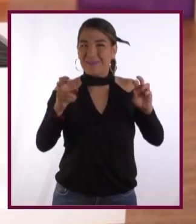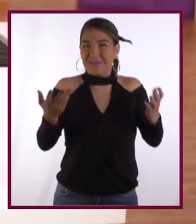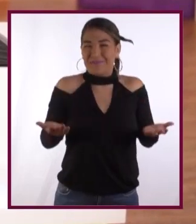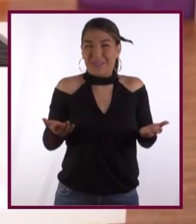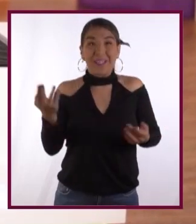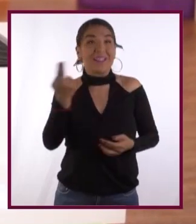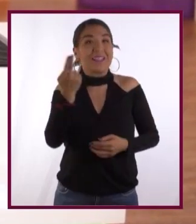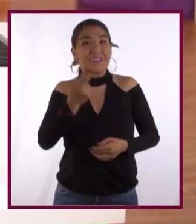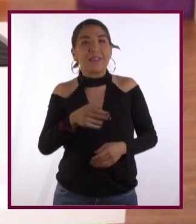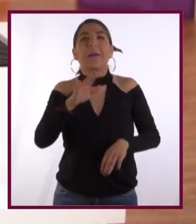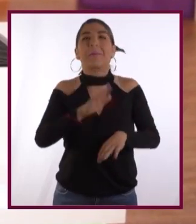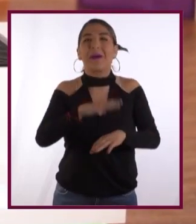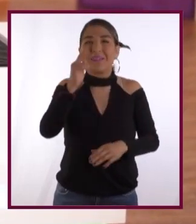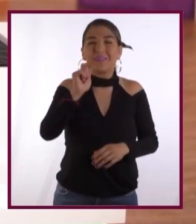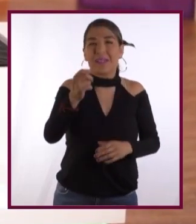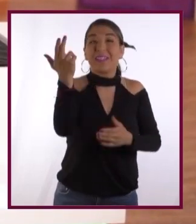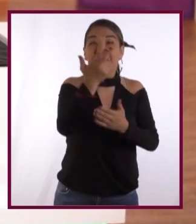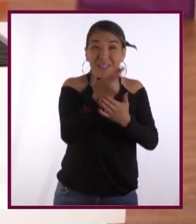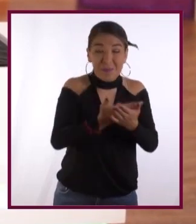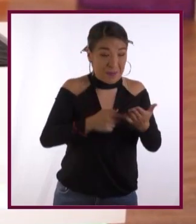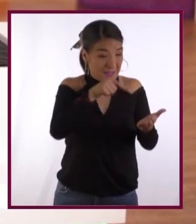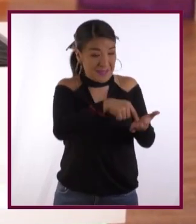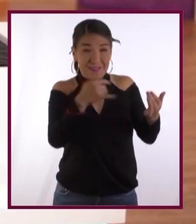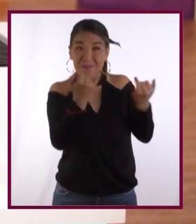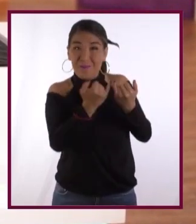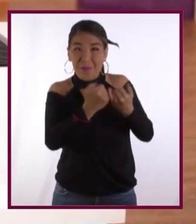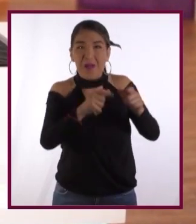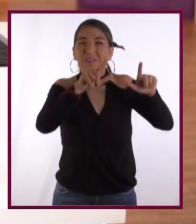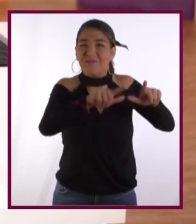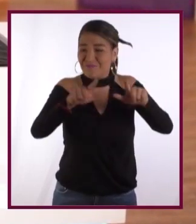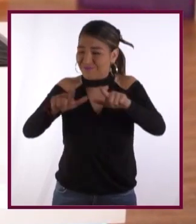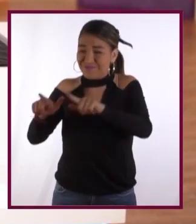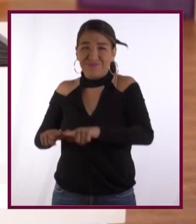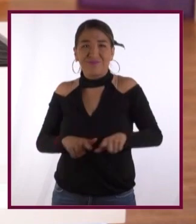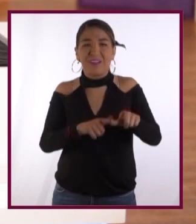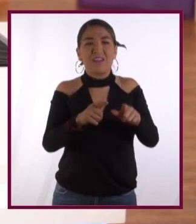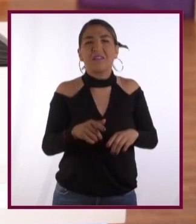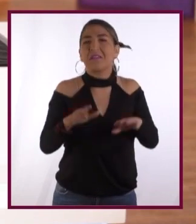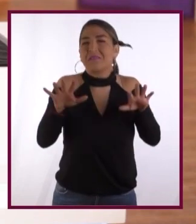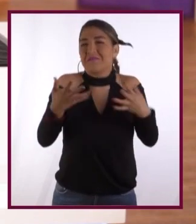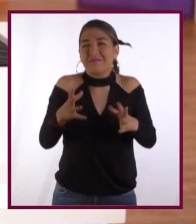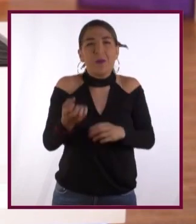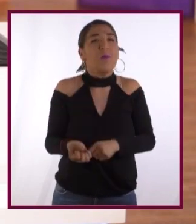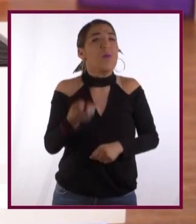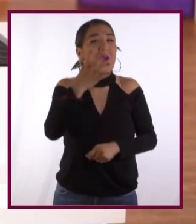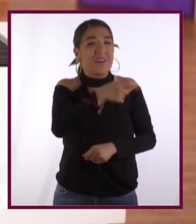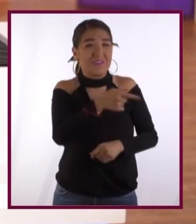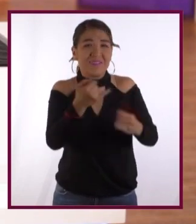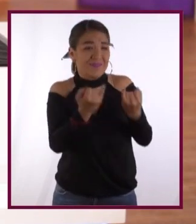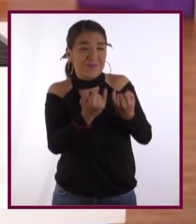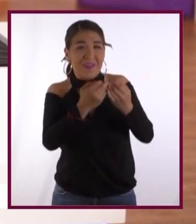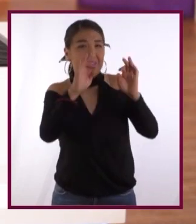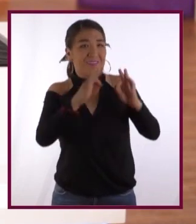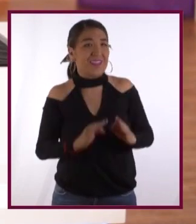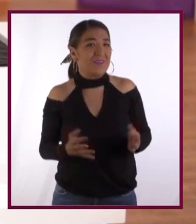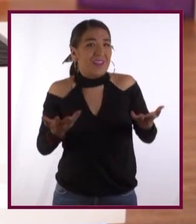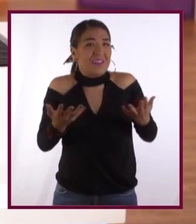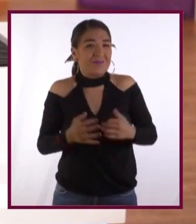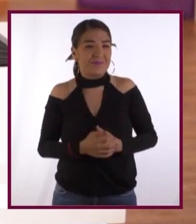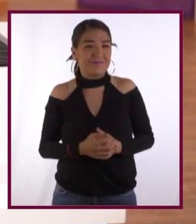de este tipo de teselación. Necesitamos dibujar varias piezas. Oye, ¿cómo cuántas calculas que